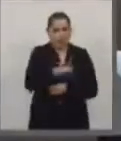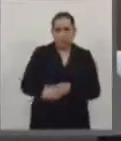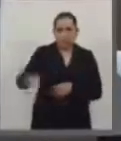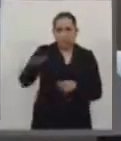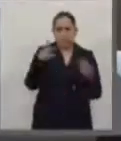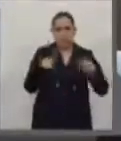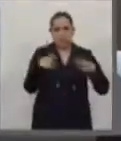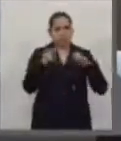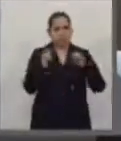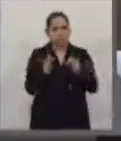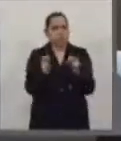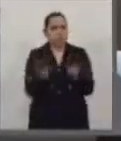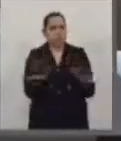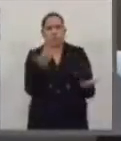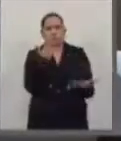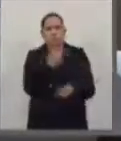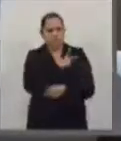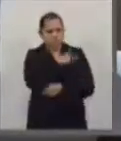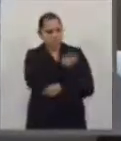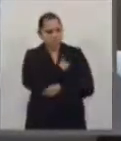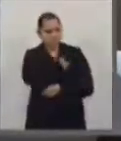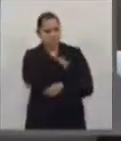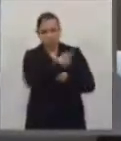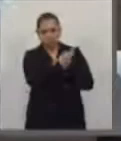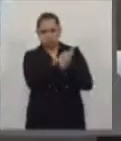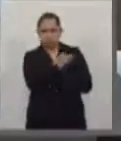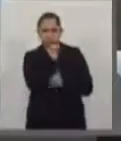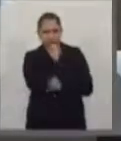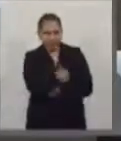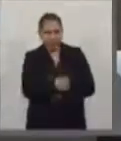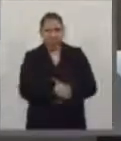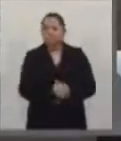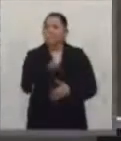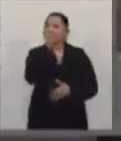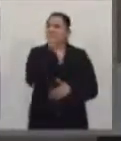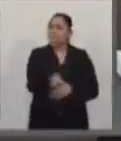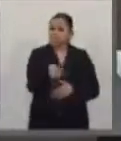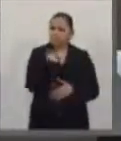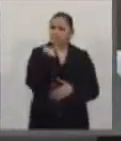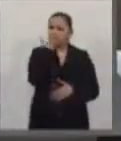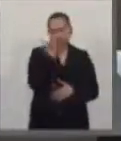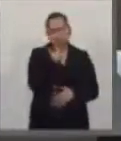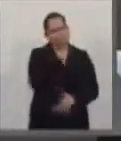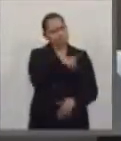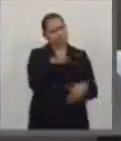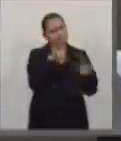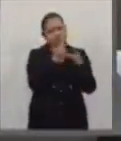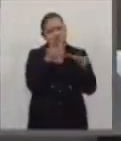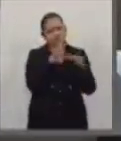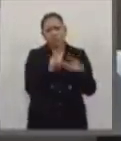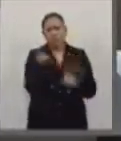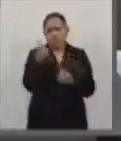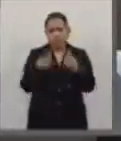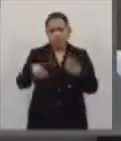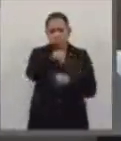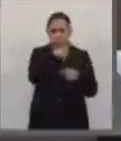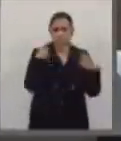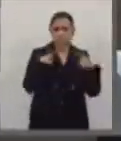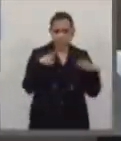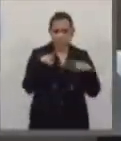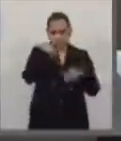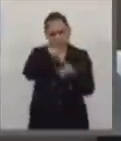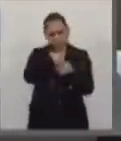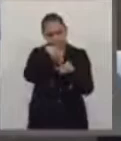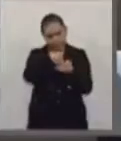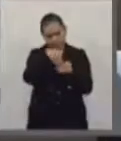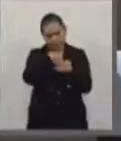chiapanecos. Y también mencionar que está existiendo un desvío de recursos de los fondos de ahorro de los trabajadores del